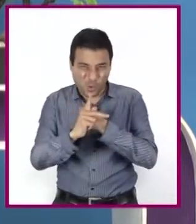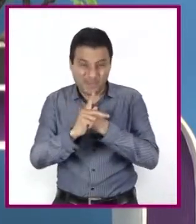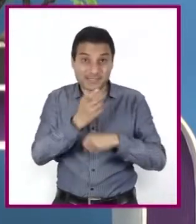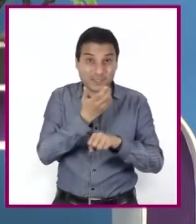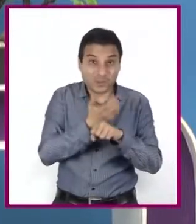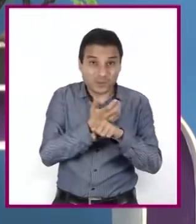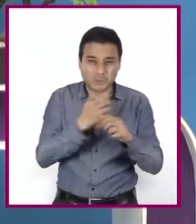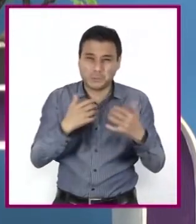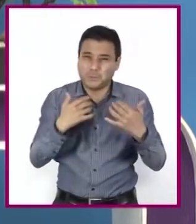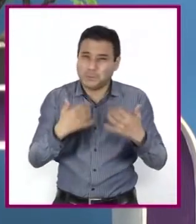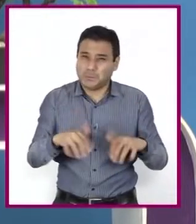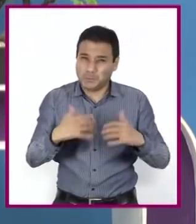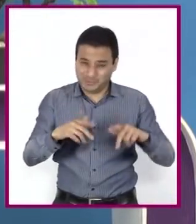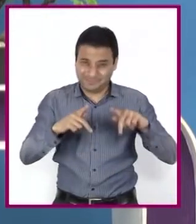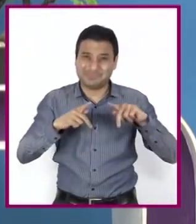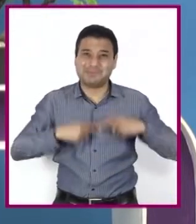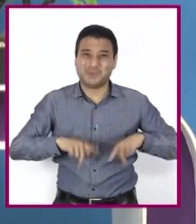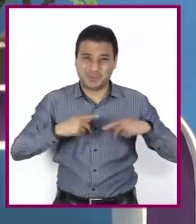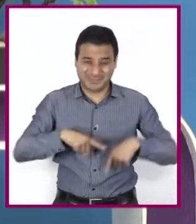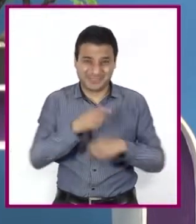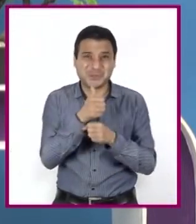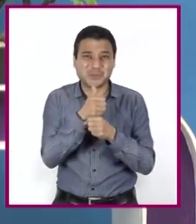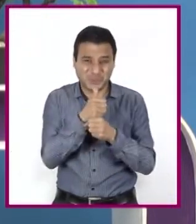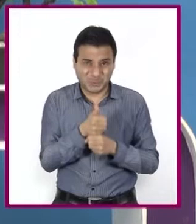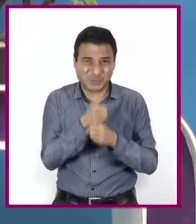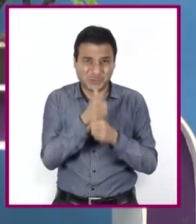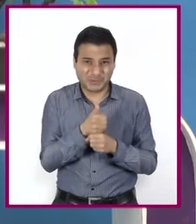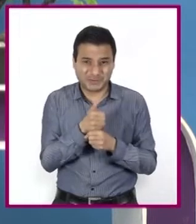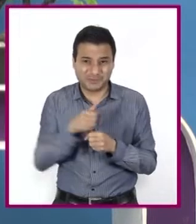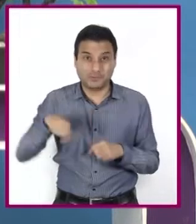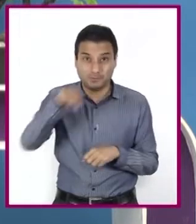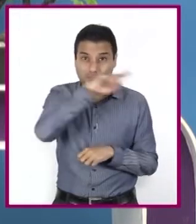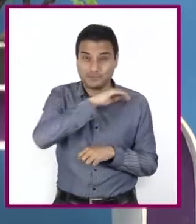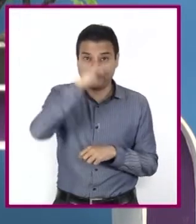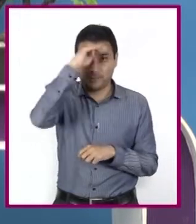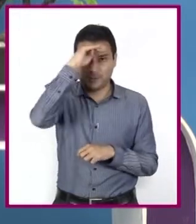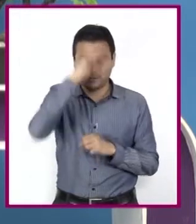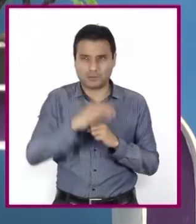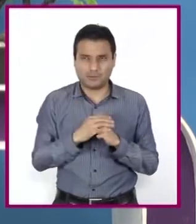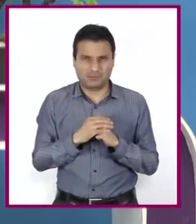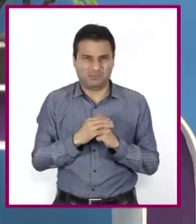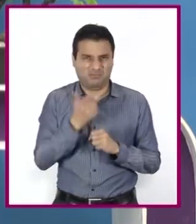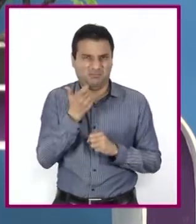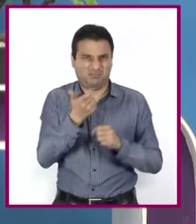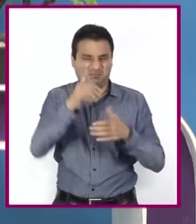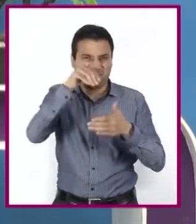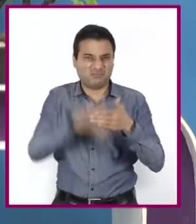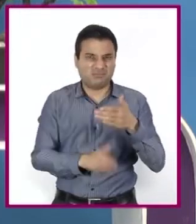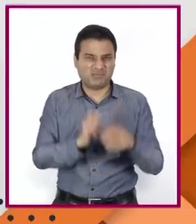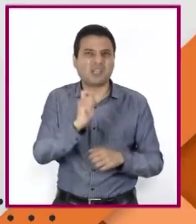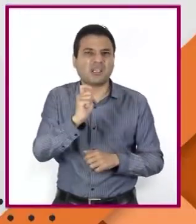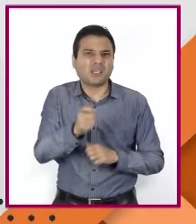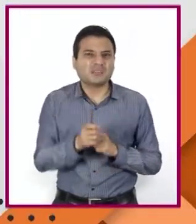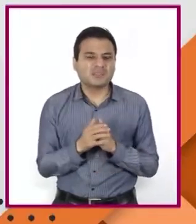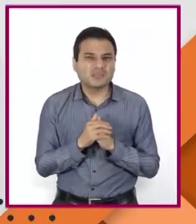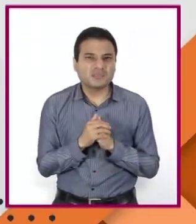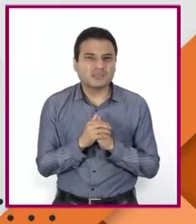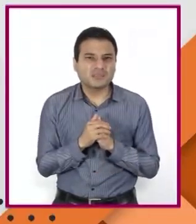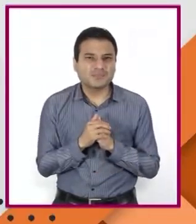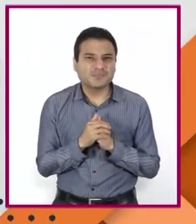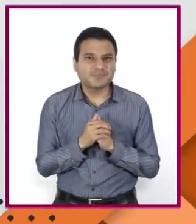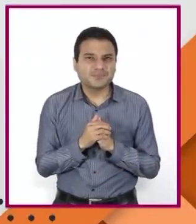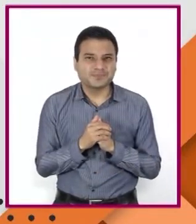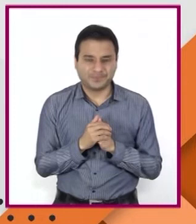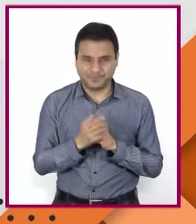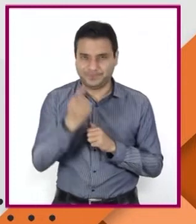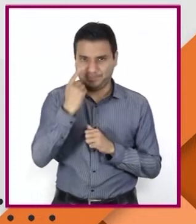América. A estas alturas se estarán preguntando, ¿y qué fue la Gran Depresión? La Gran